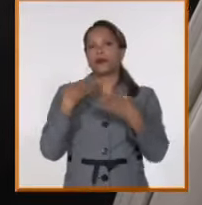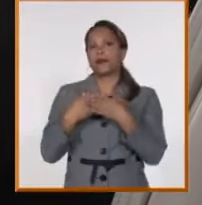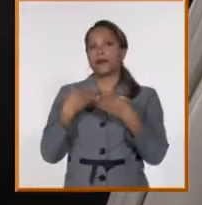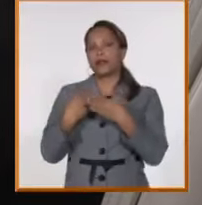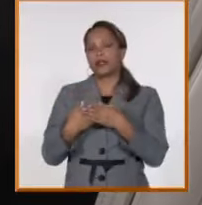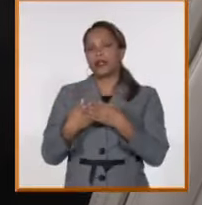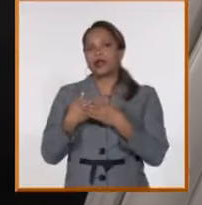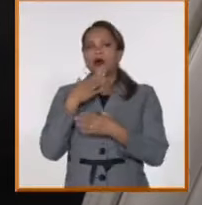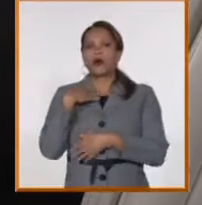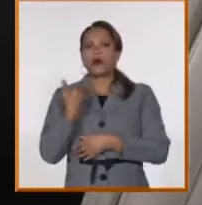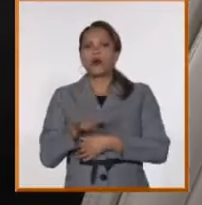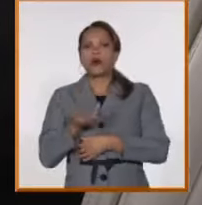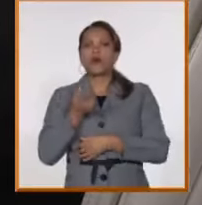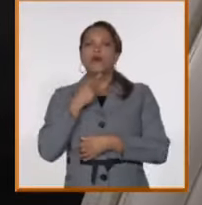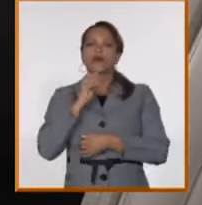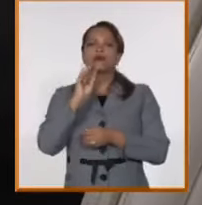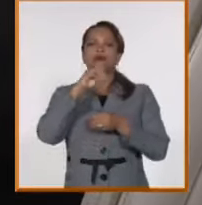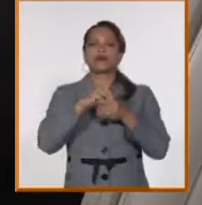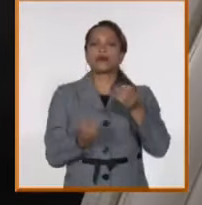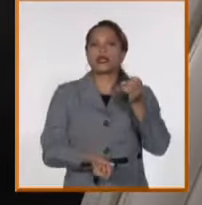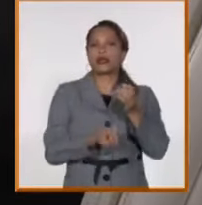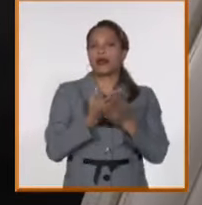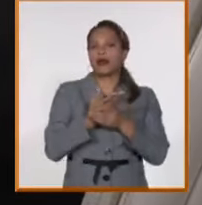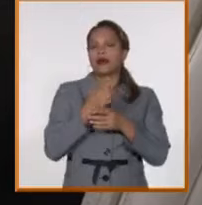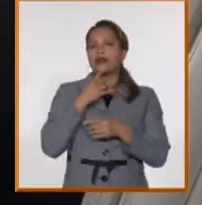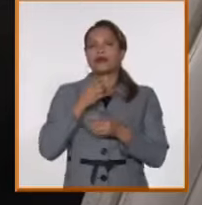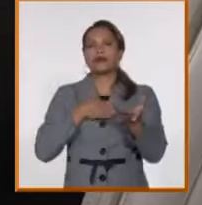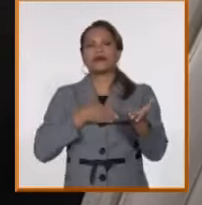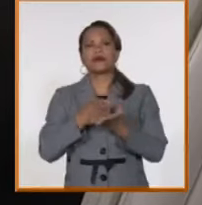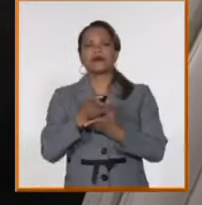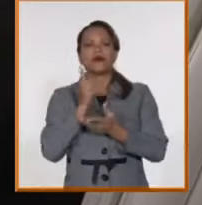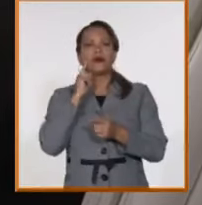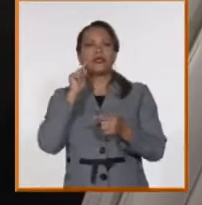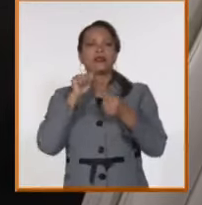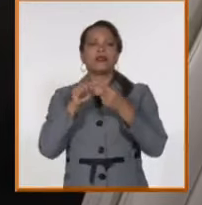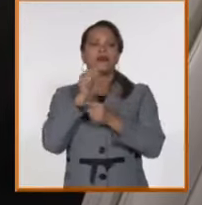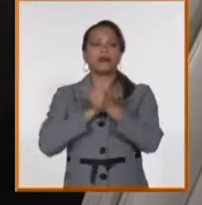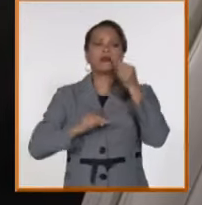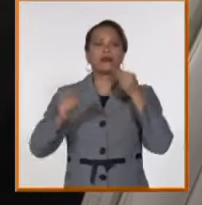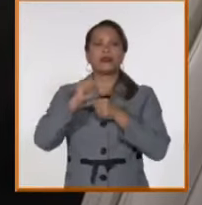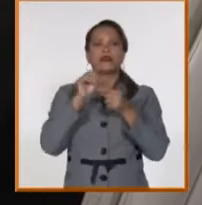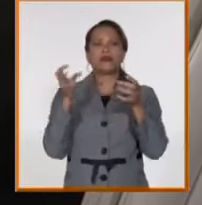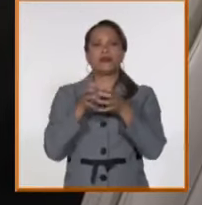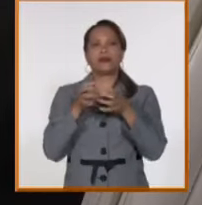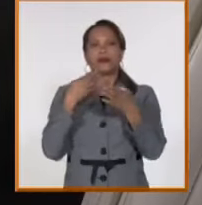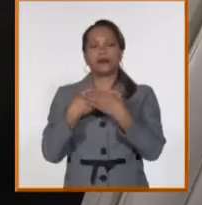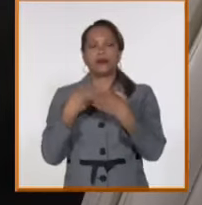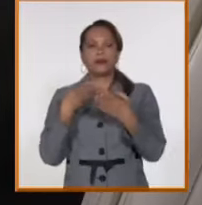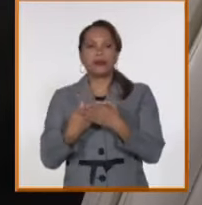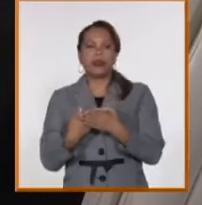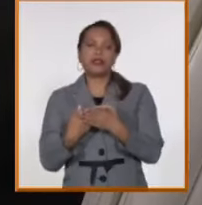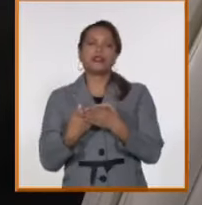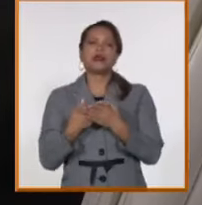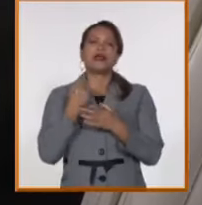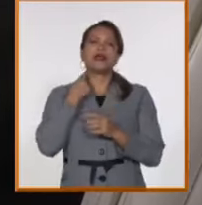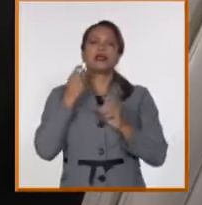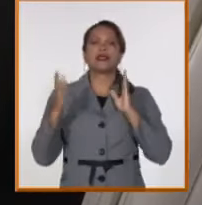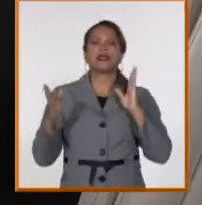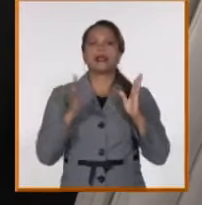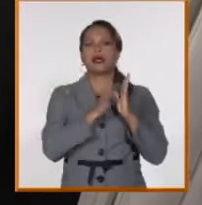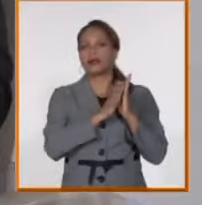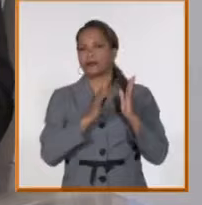ligera Cómo están constituidos hoy cuáles siguen siendo las misiones principales de este grupo empresarial Cómo va este año